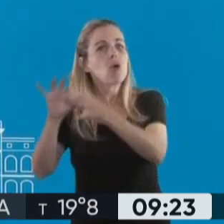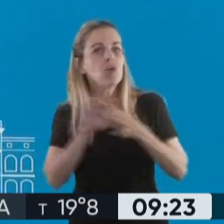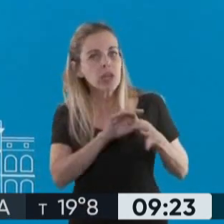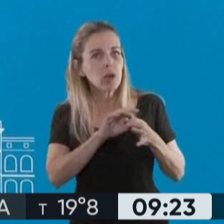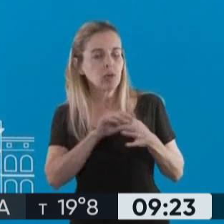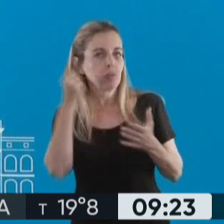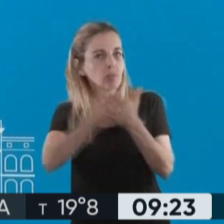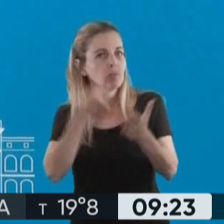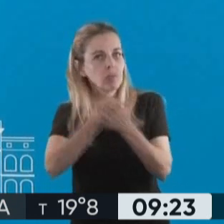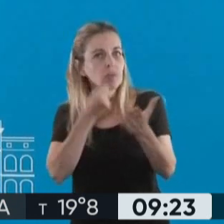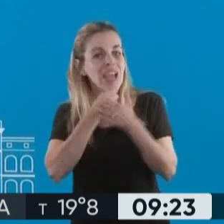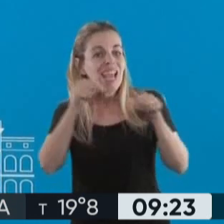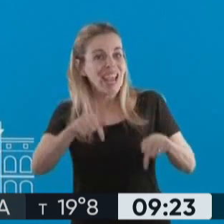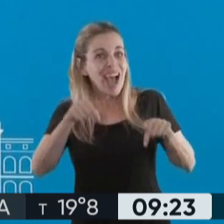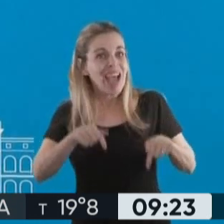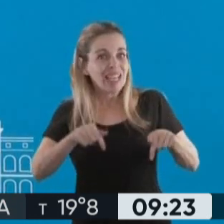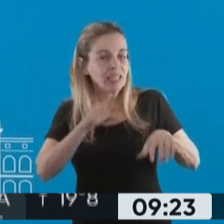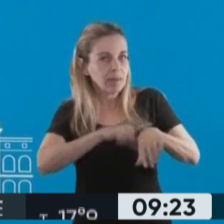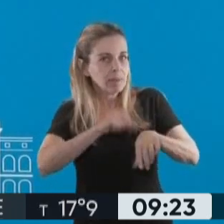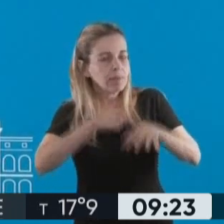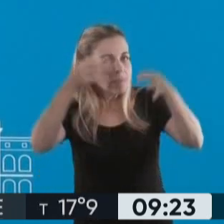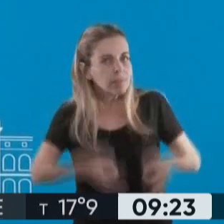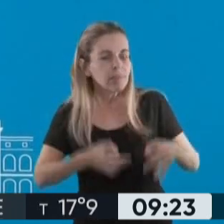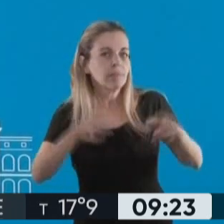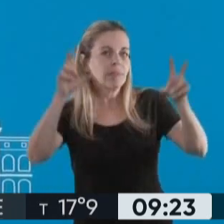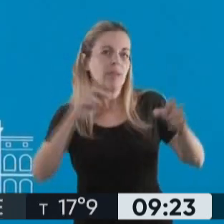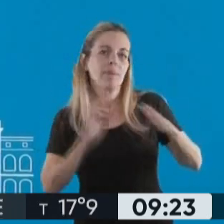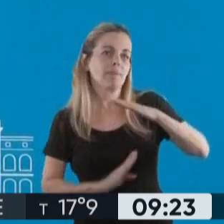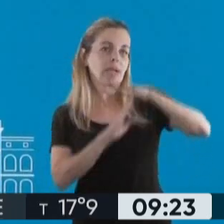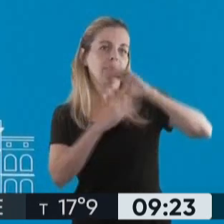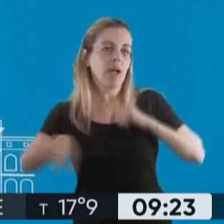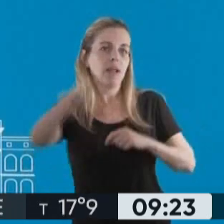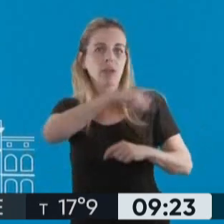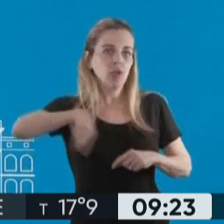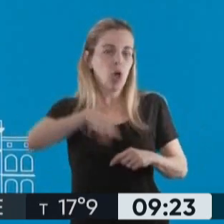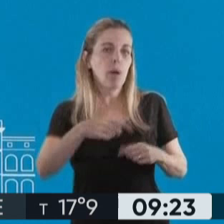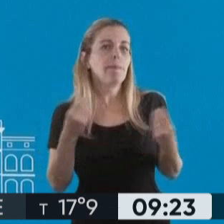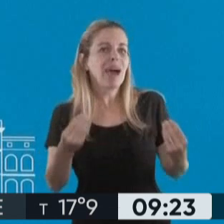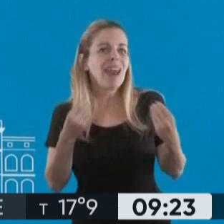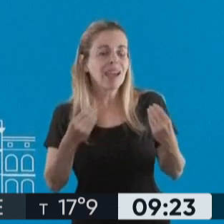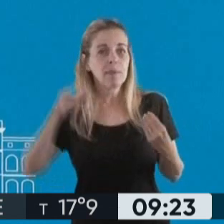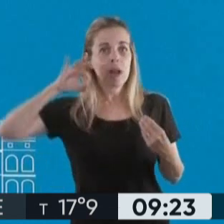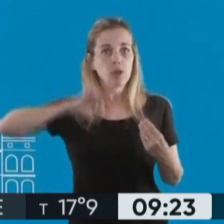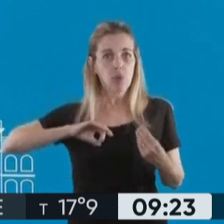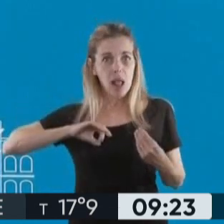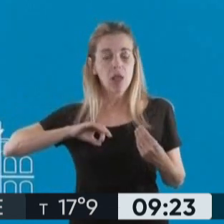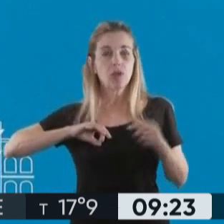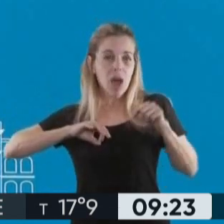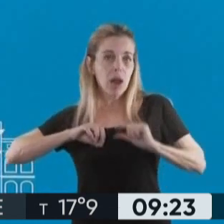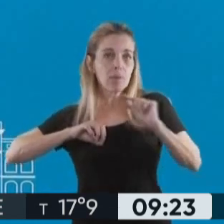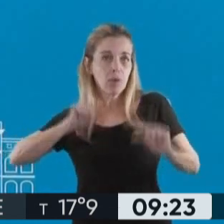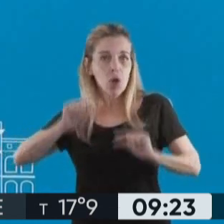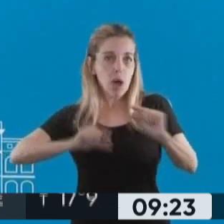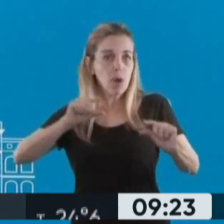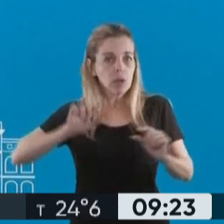esta batalla que es en este momento lo central que tenemos que hacer para que los salarios que están subiendo, ayer tuvimos